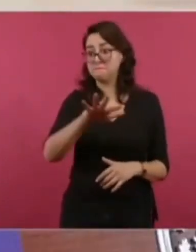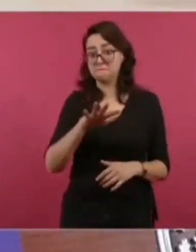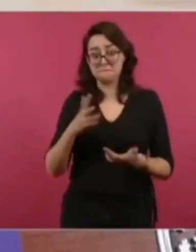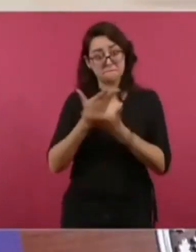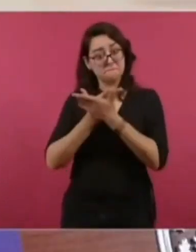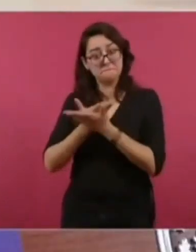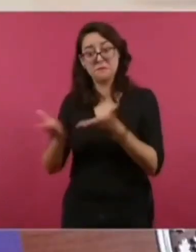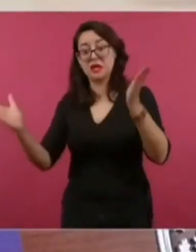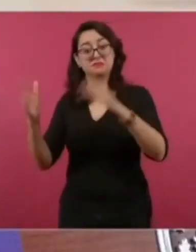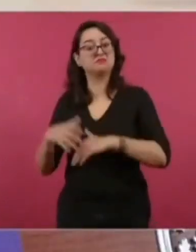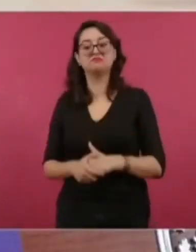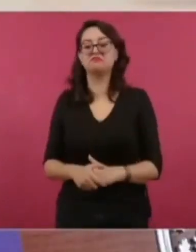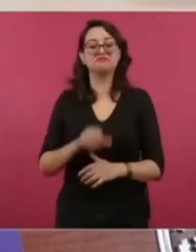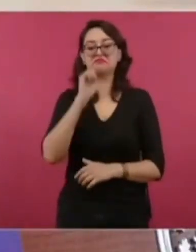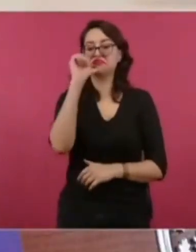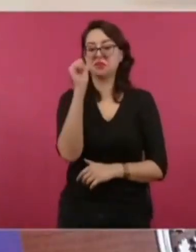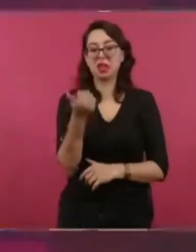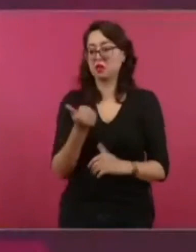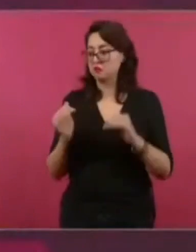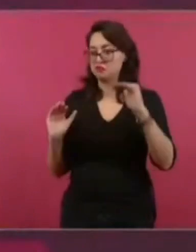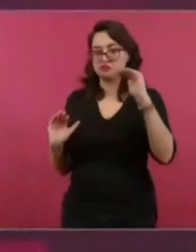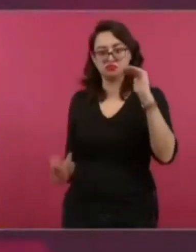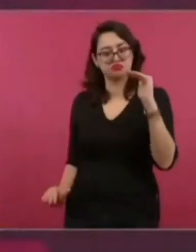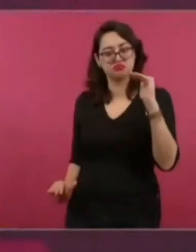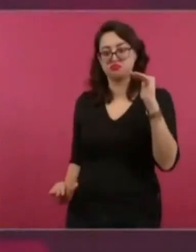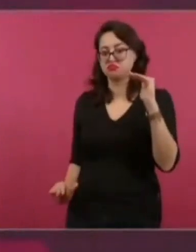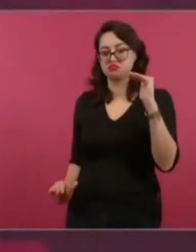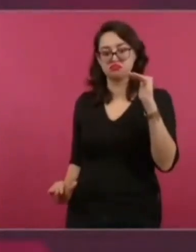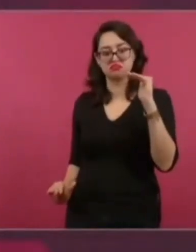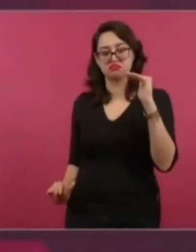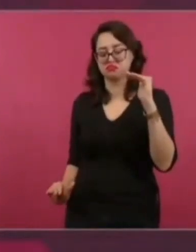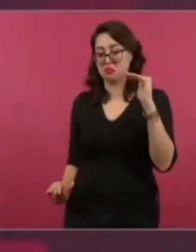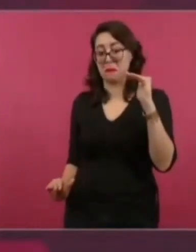concentración de dinero en unas cuantas manos,